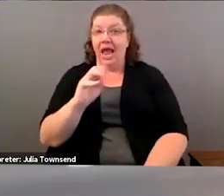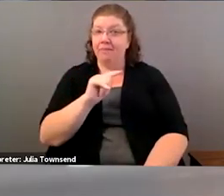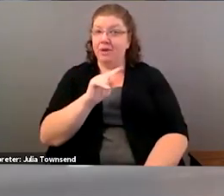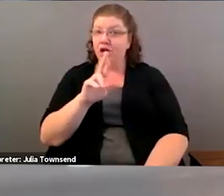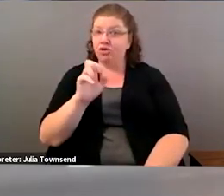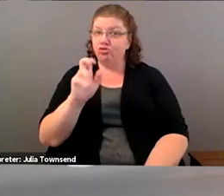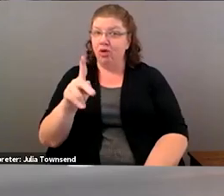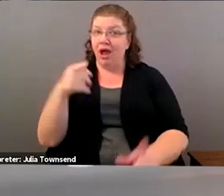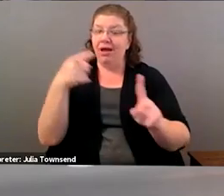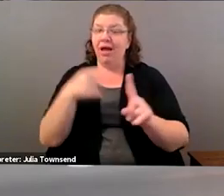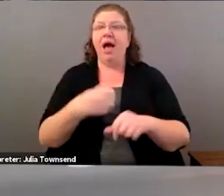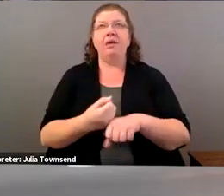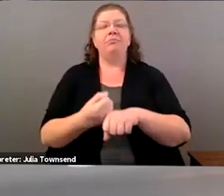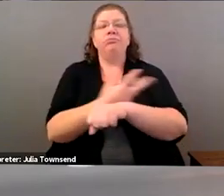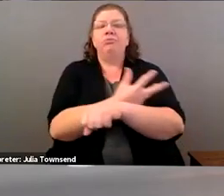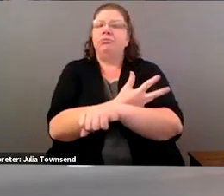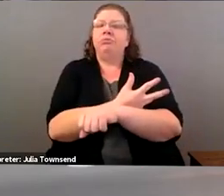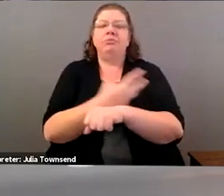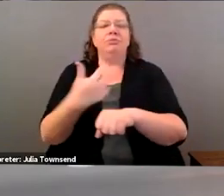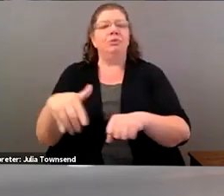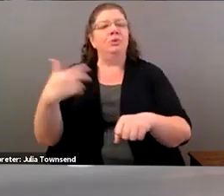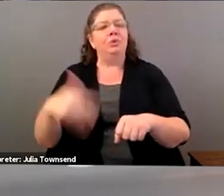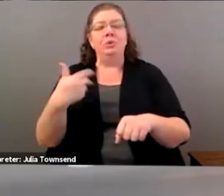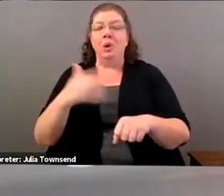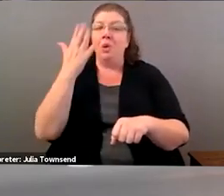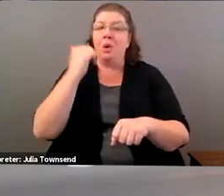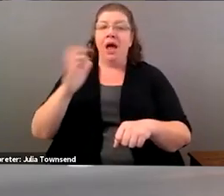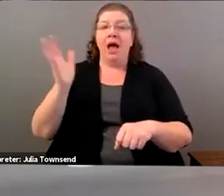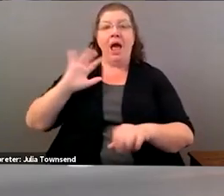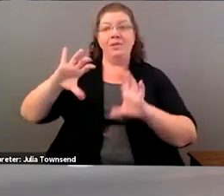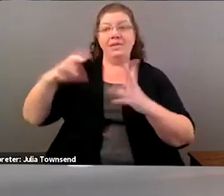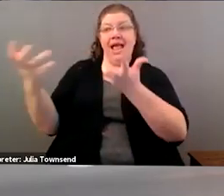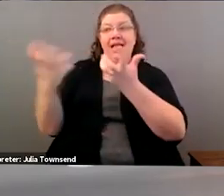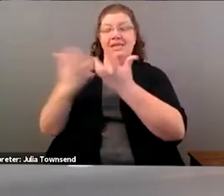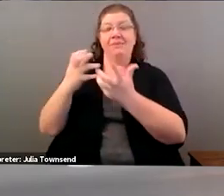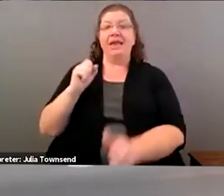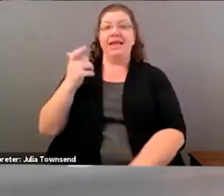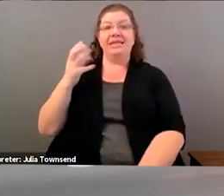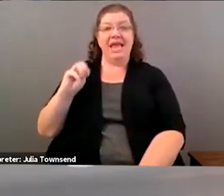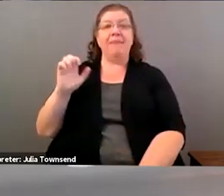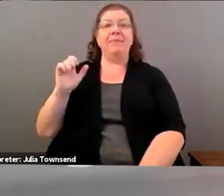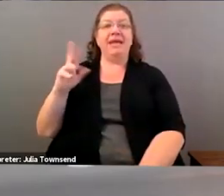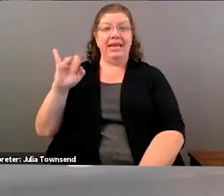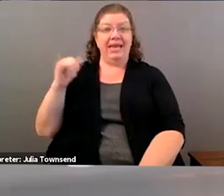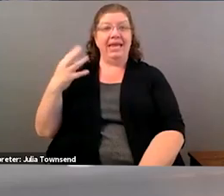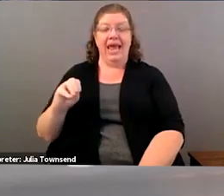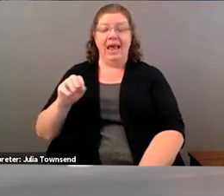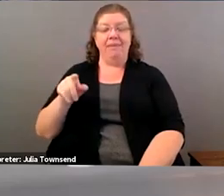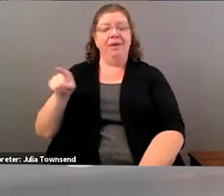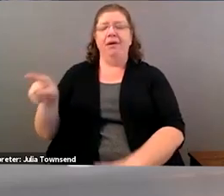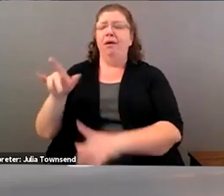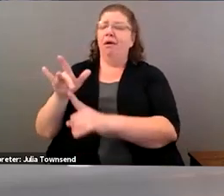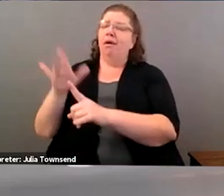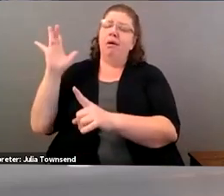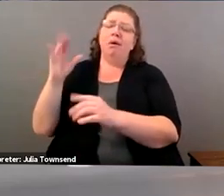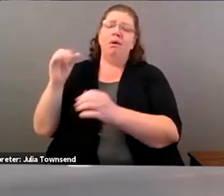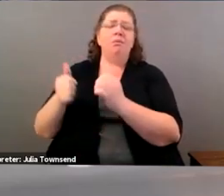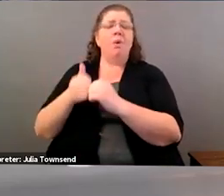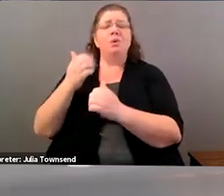pista k line and medio se puso la piel chinita porque yo que la escuela con sean karim jan y